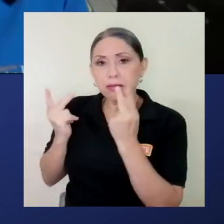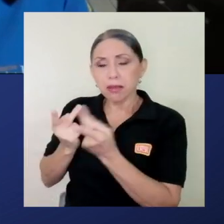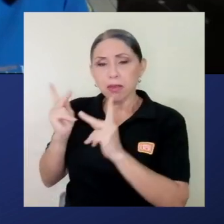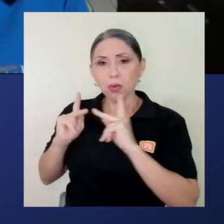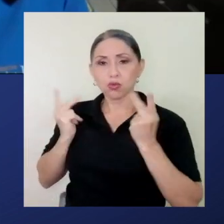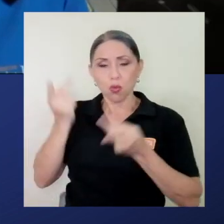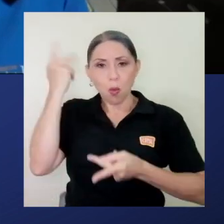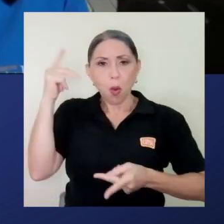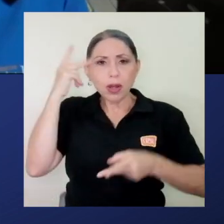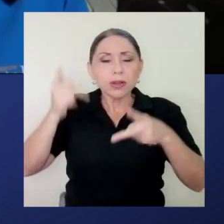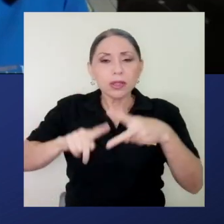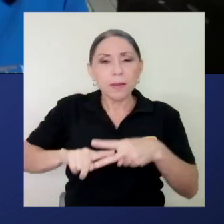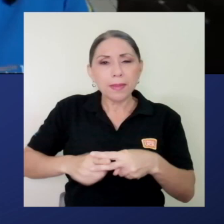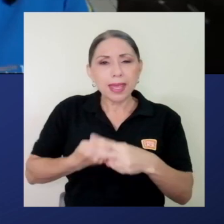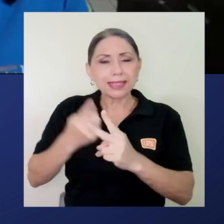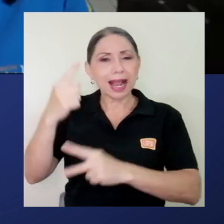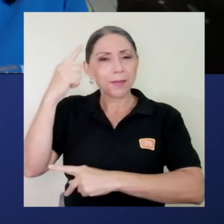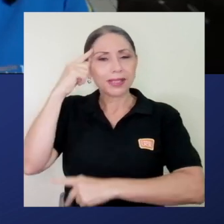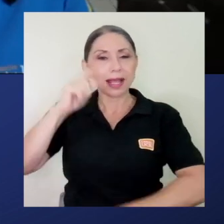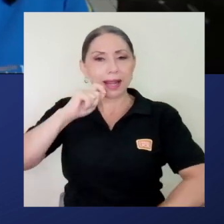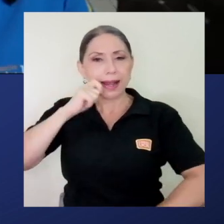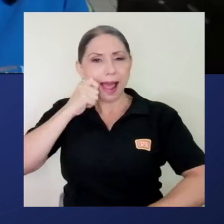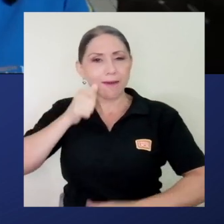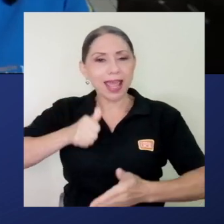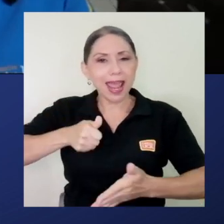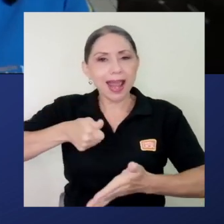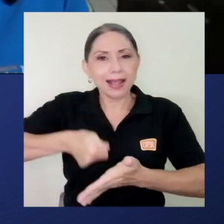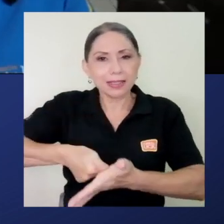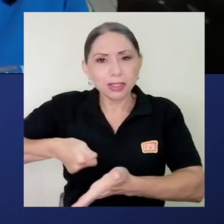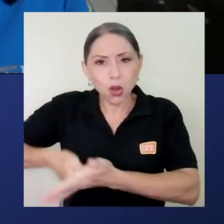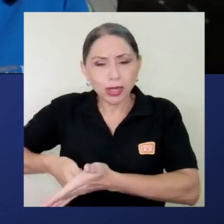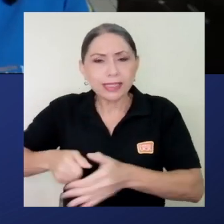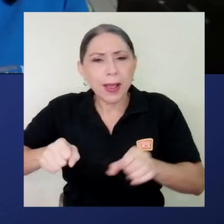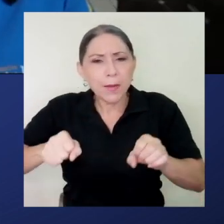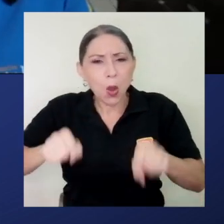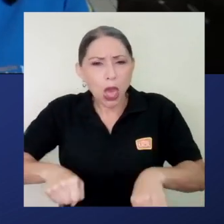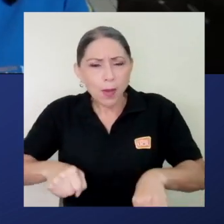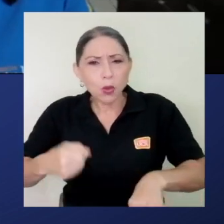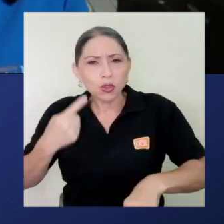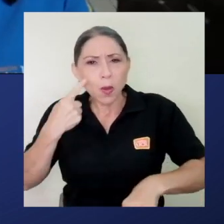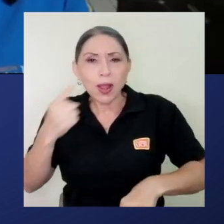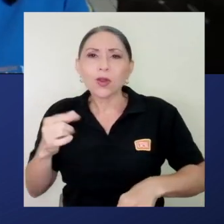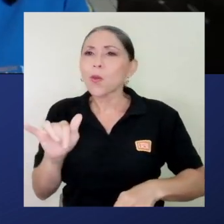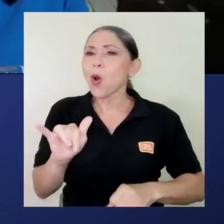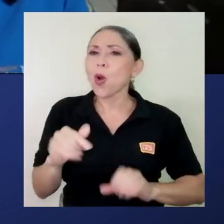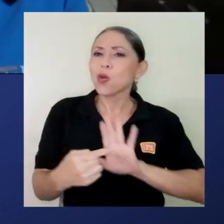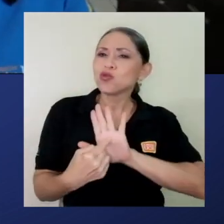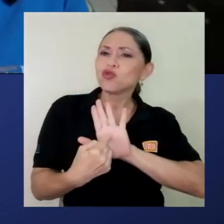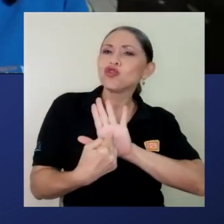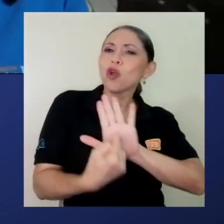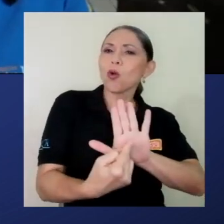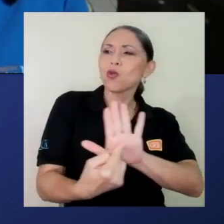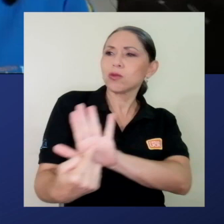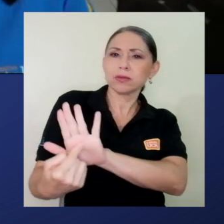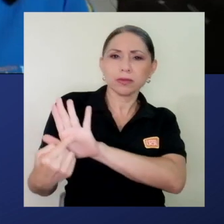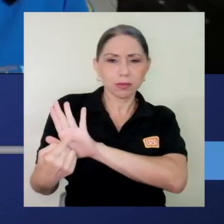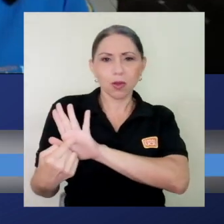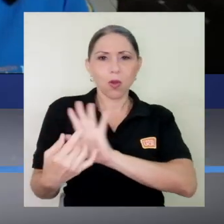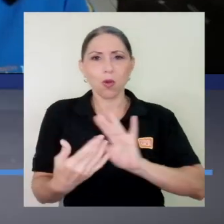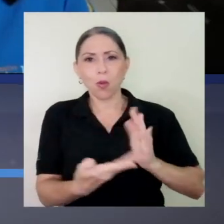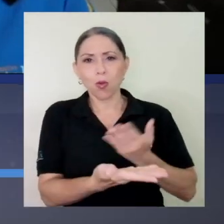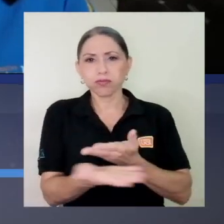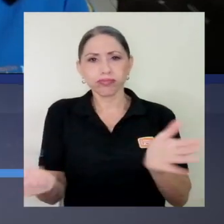políticos empiezan a pensar en clave elecciones. Lo que podemos observar es un show una exposición, digámoslo